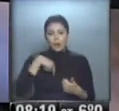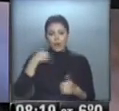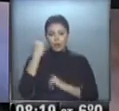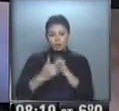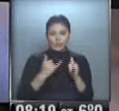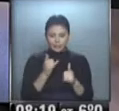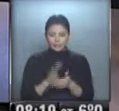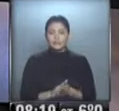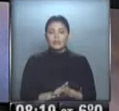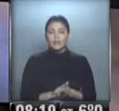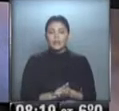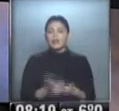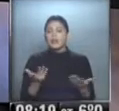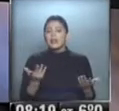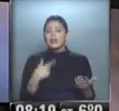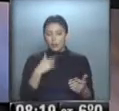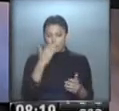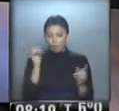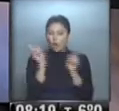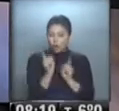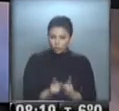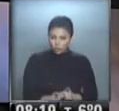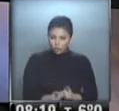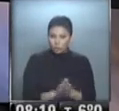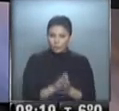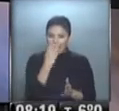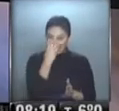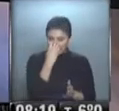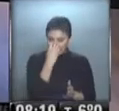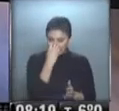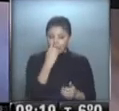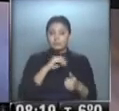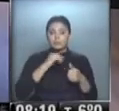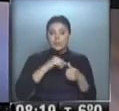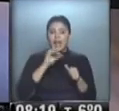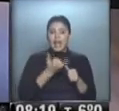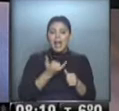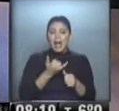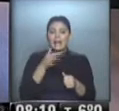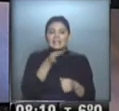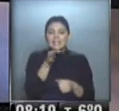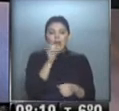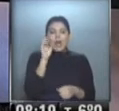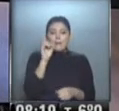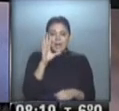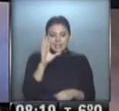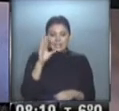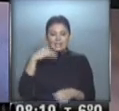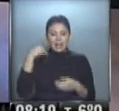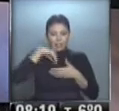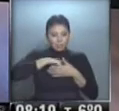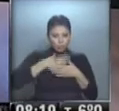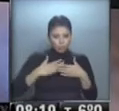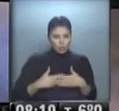vamos a ver cuáles son red vamos a resumir un poquito el tema de las alergias tenemos unas células especiales que se llaman mastocitos en el